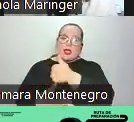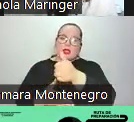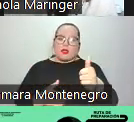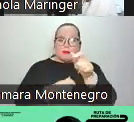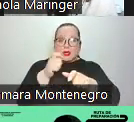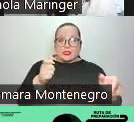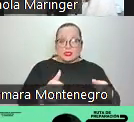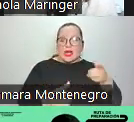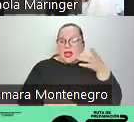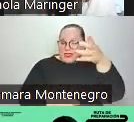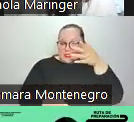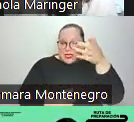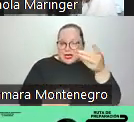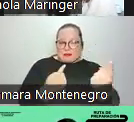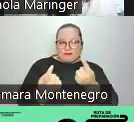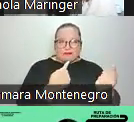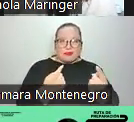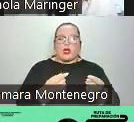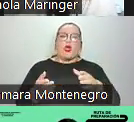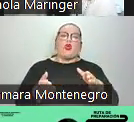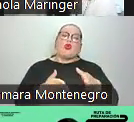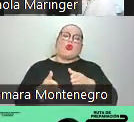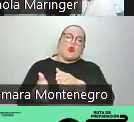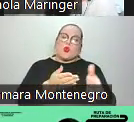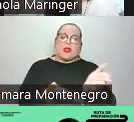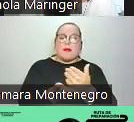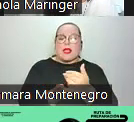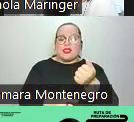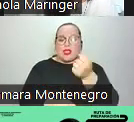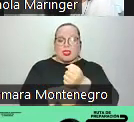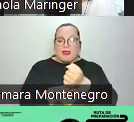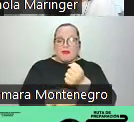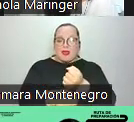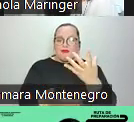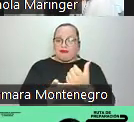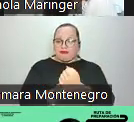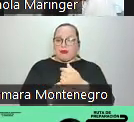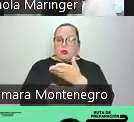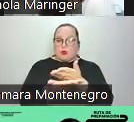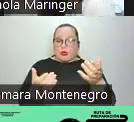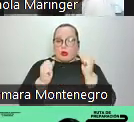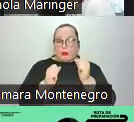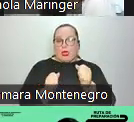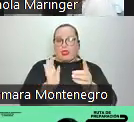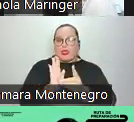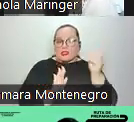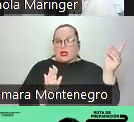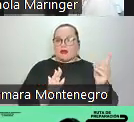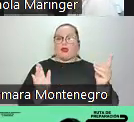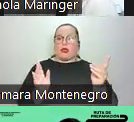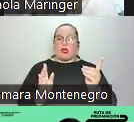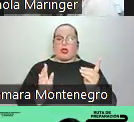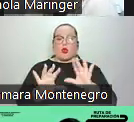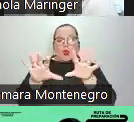llamamos nosotros Ruta de Preparación hacia el Trabajo, en busca de ayudarles a desarrollar un grupo